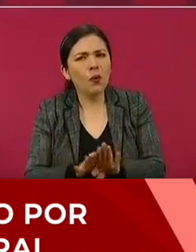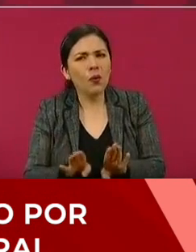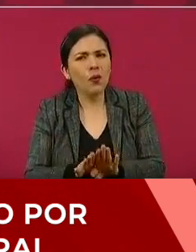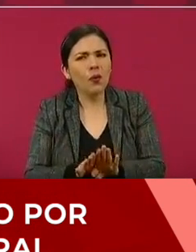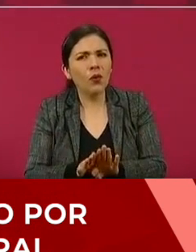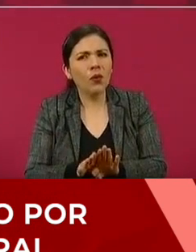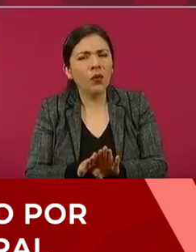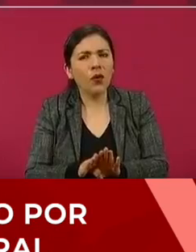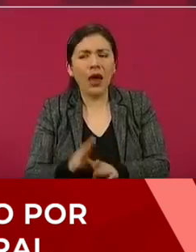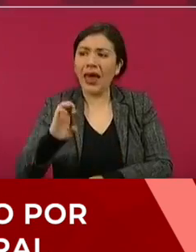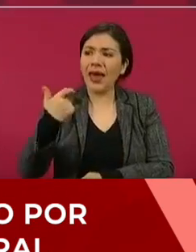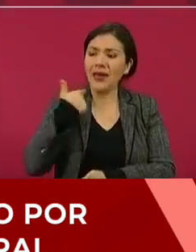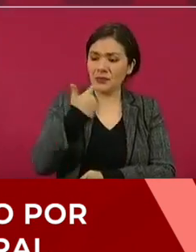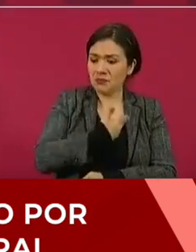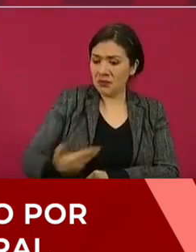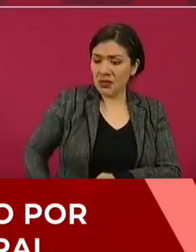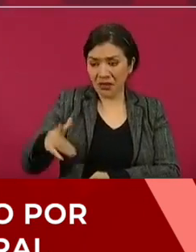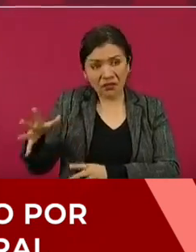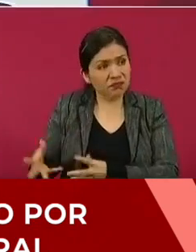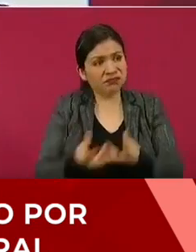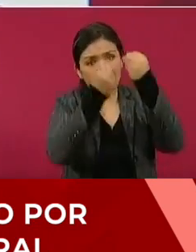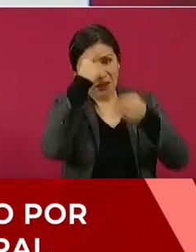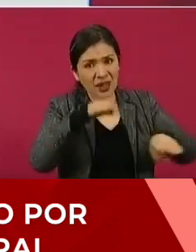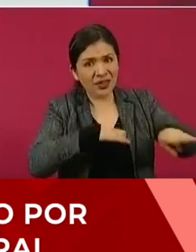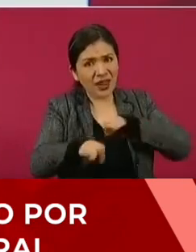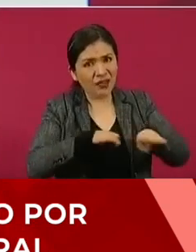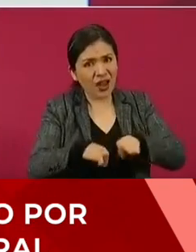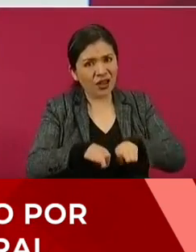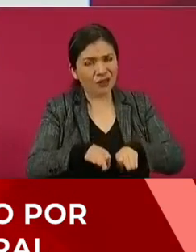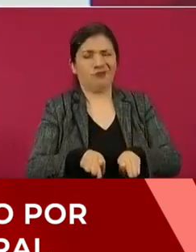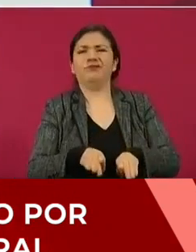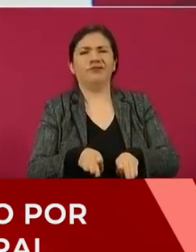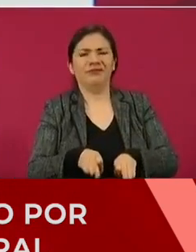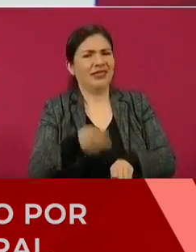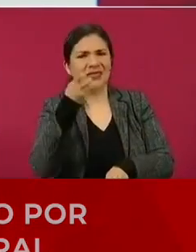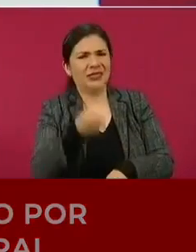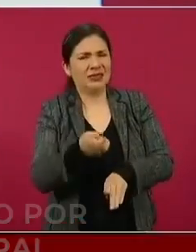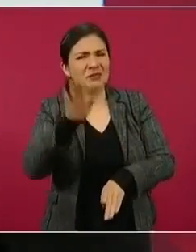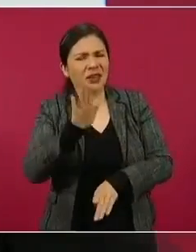a un expresidente de nuestro país? Es algo indigno,